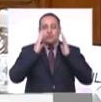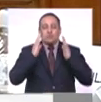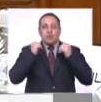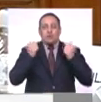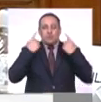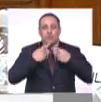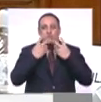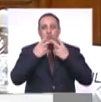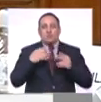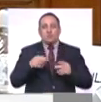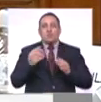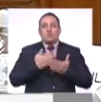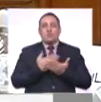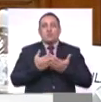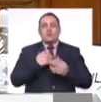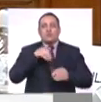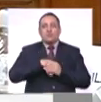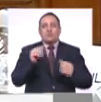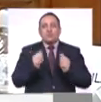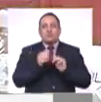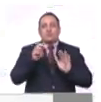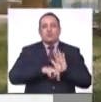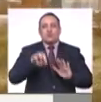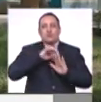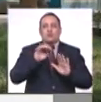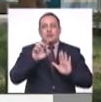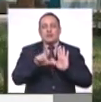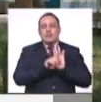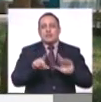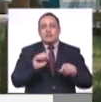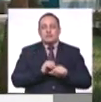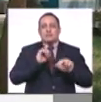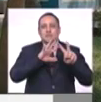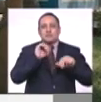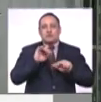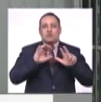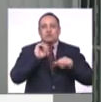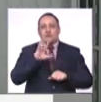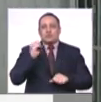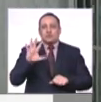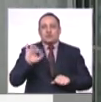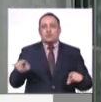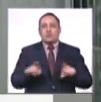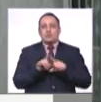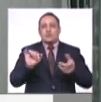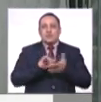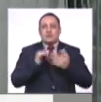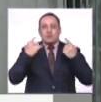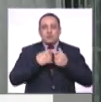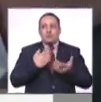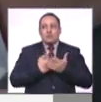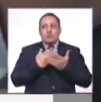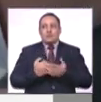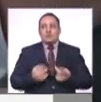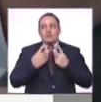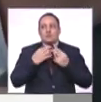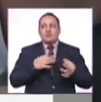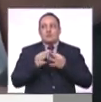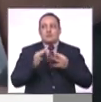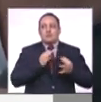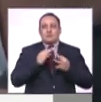por unanimidad para aprobar el dictamen recaído en el proyecto de ley 7805, mediante el cual se propone, con